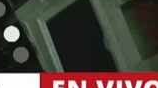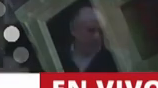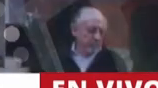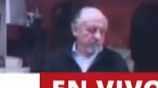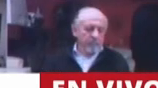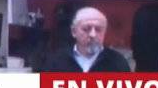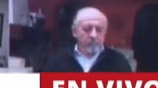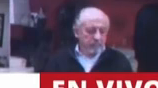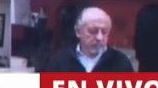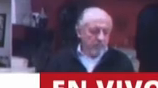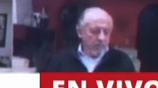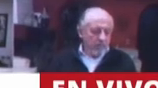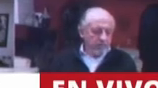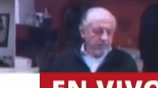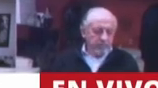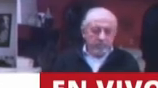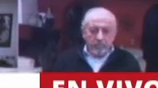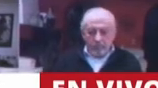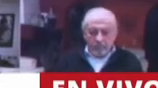Bormioli, Brites, Cisneros, Godoy.